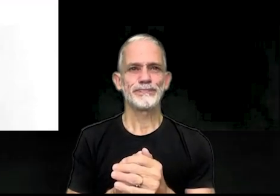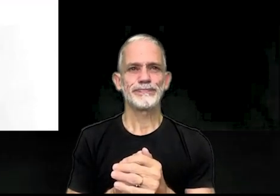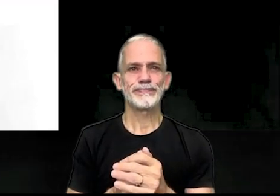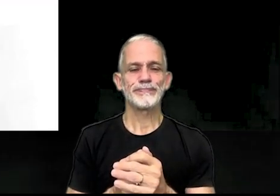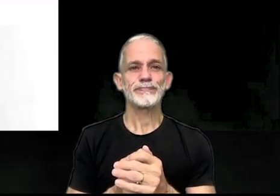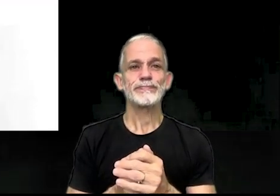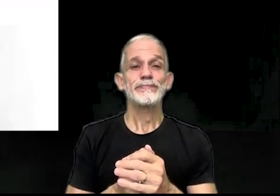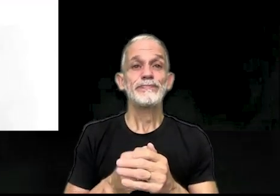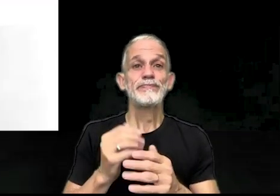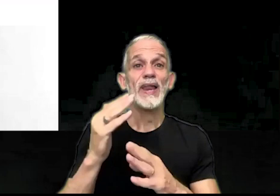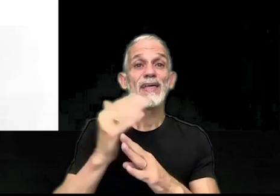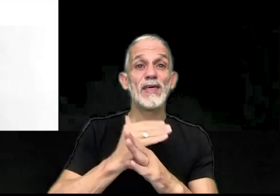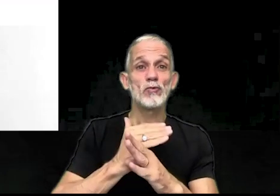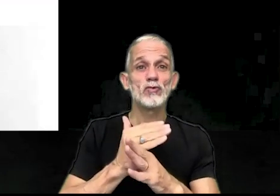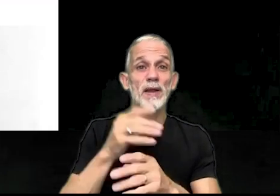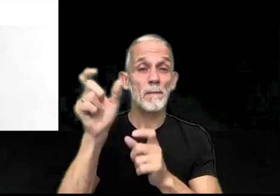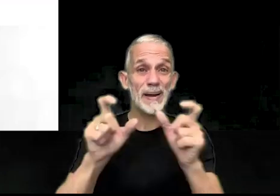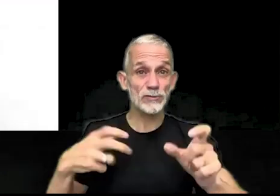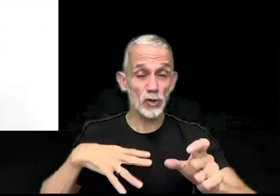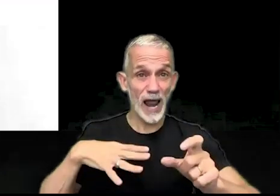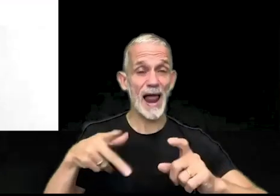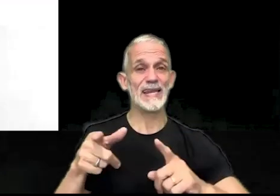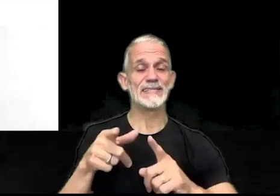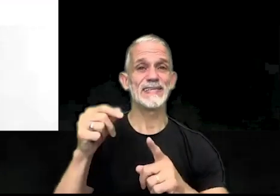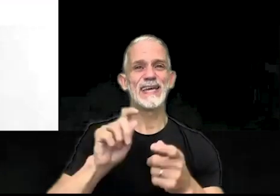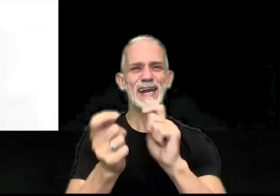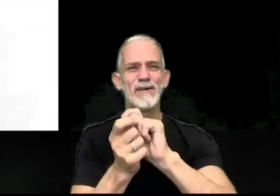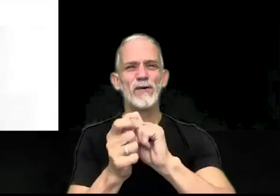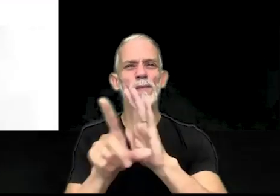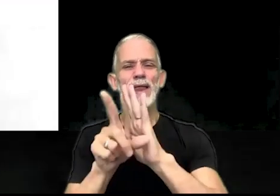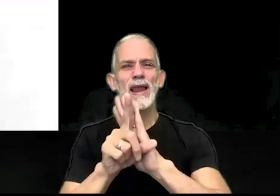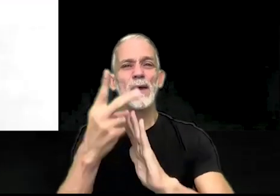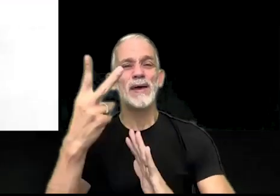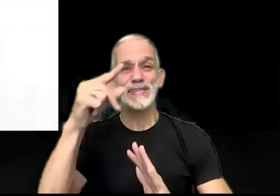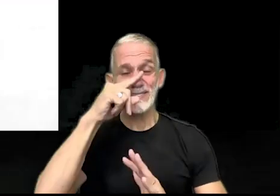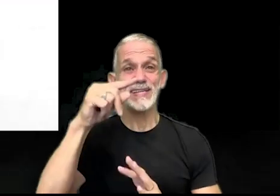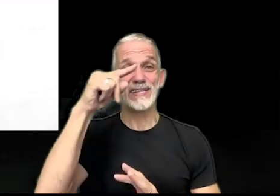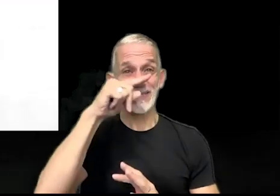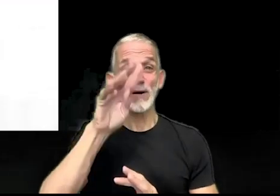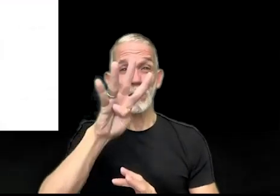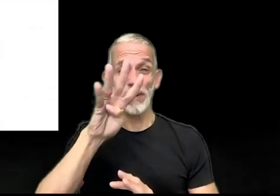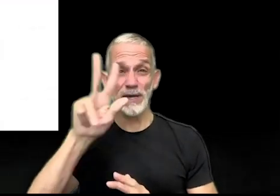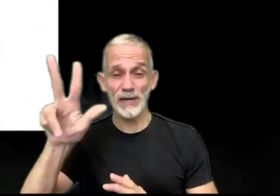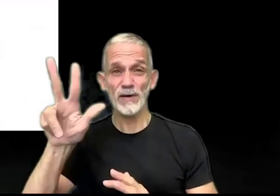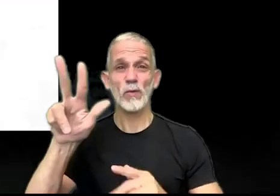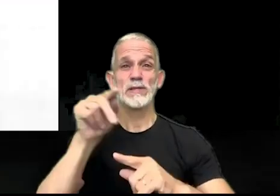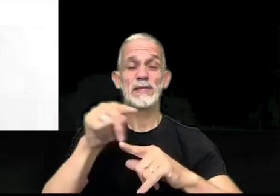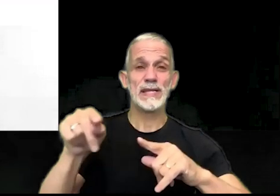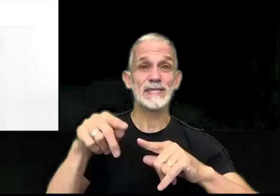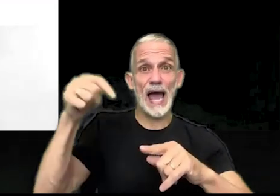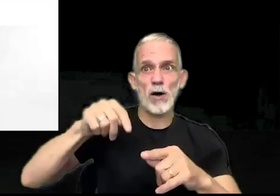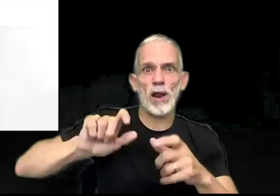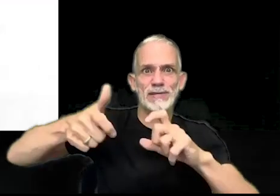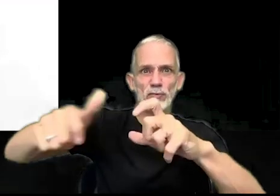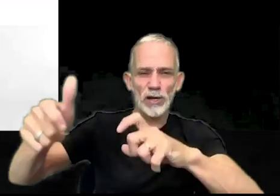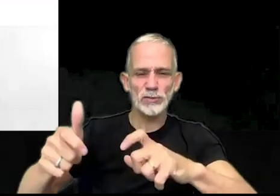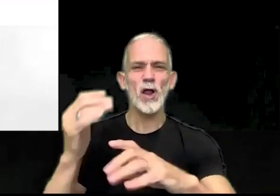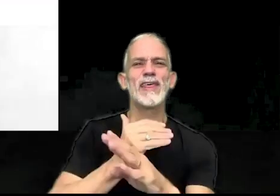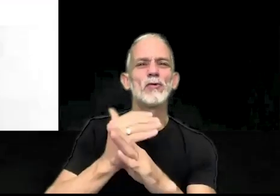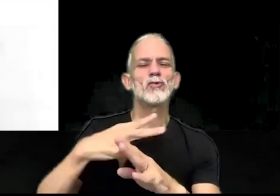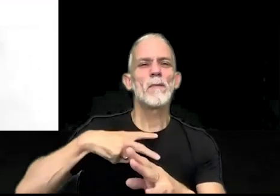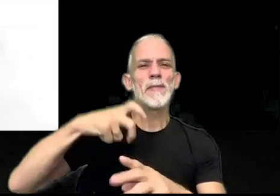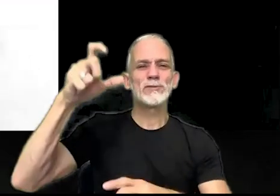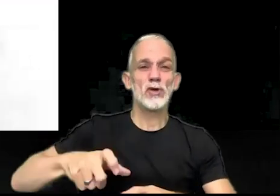Dentro de las deducciones personales y con la reforma de la 27743, como ahora se actualizan las